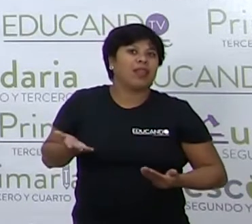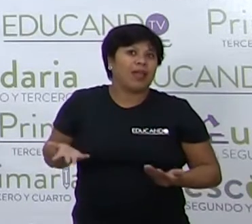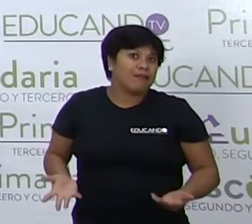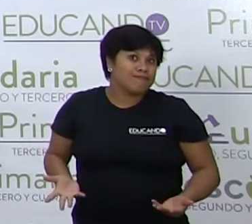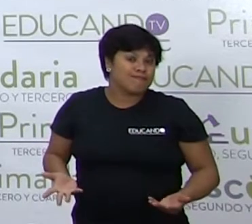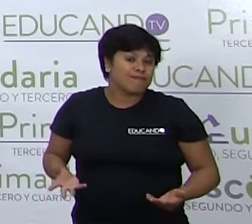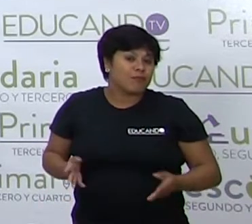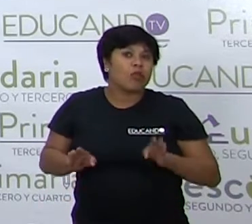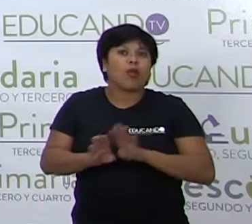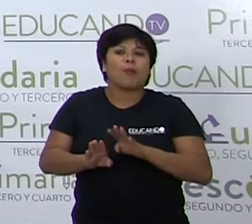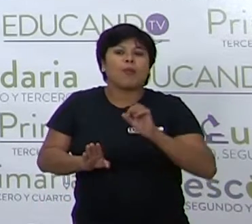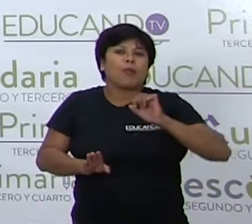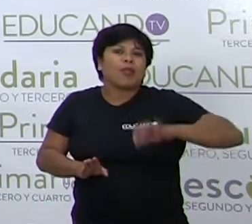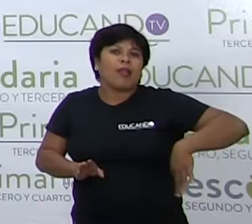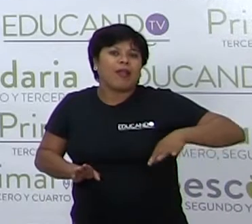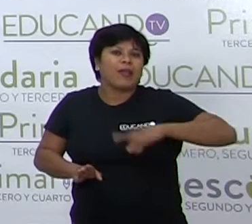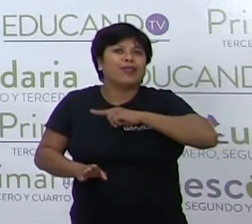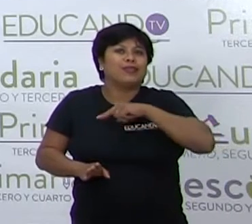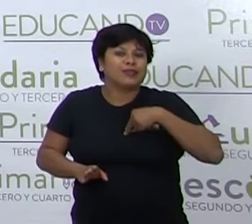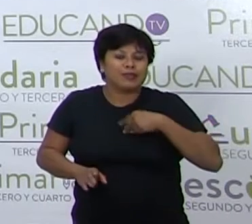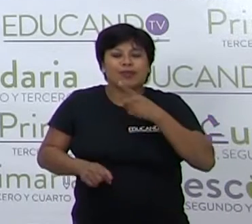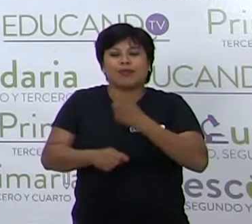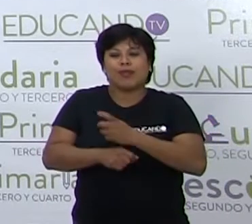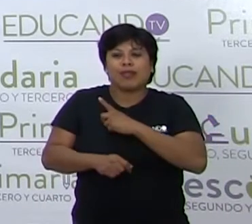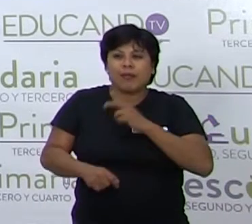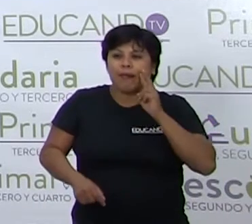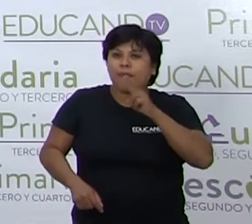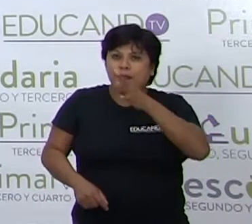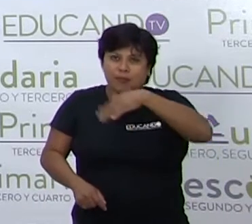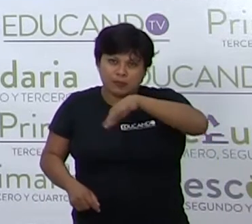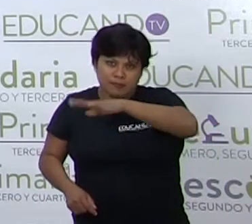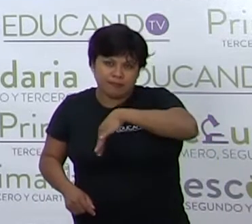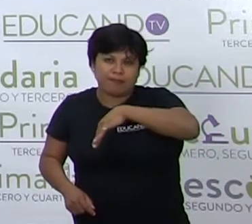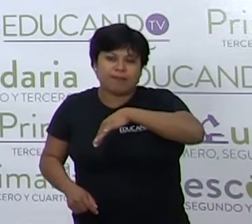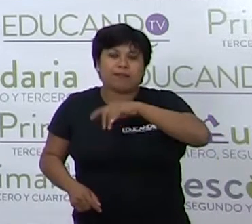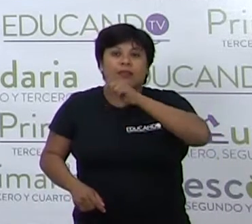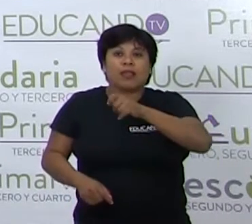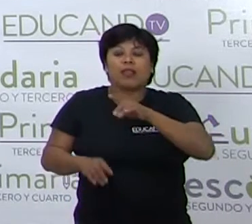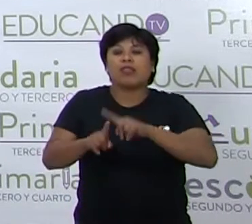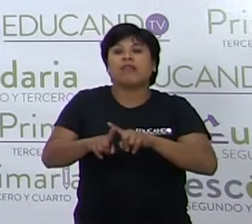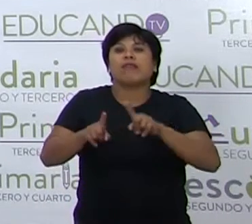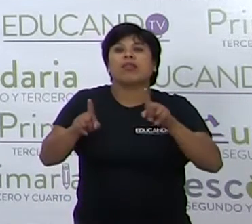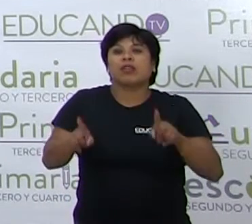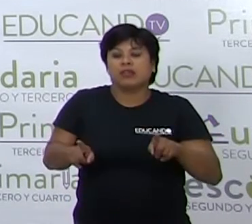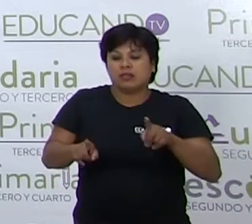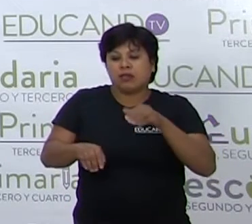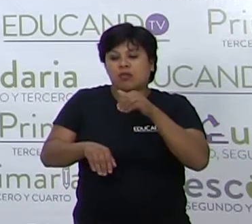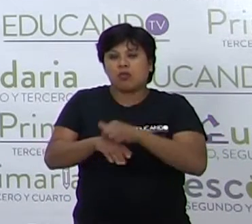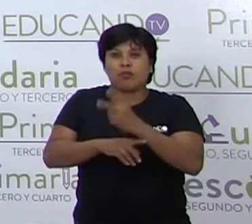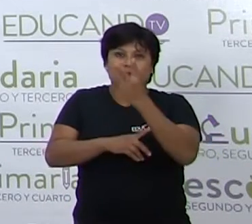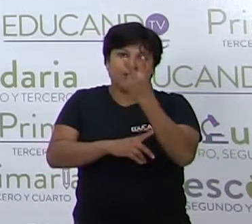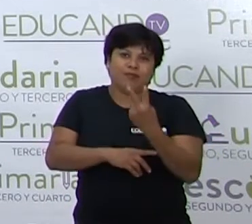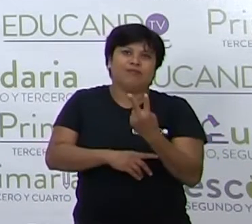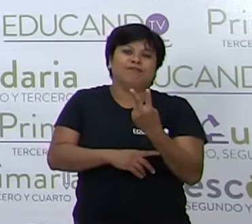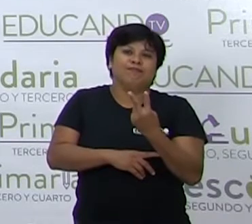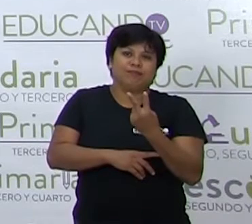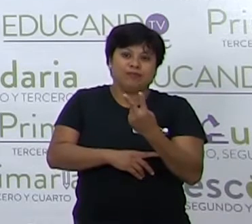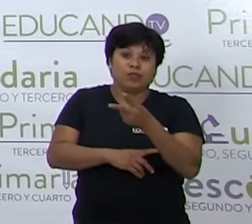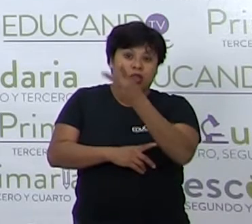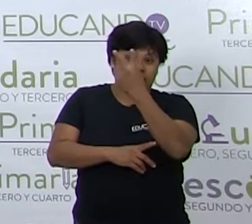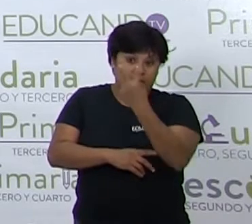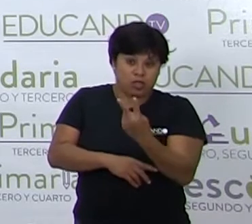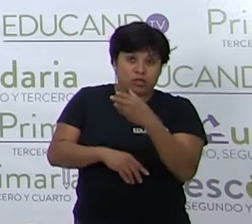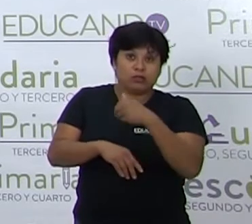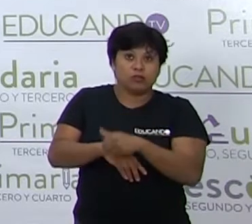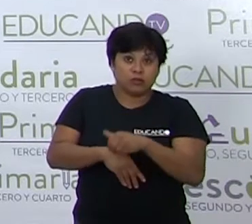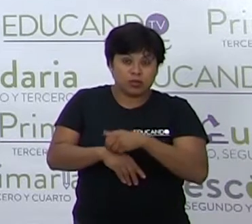¿Cómo lo hicimos hace un rato? Dijimos que primero tenemos que buscar la diferencia entre los dos números. Entre los dos